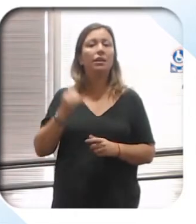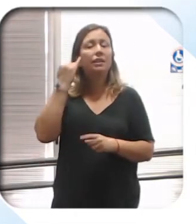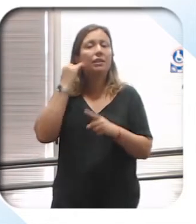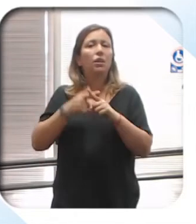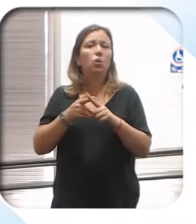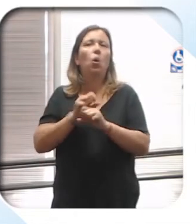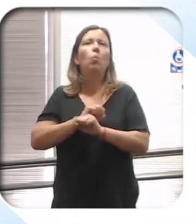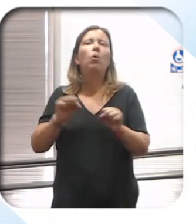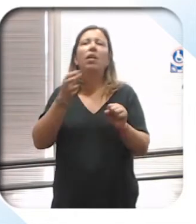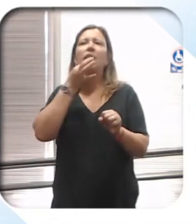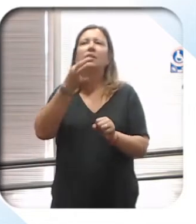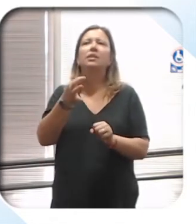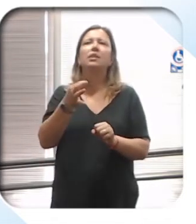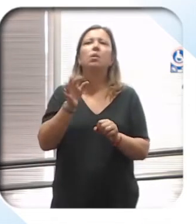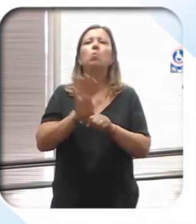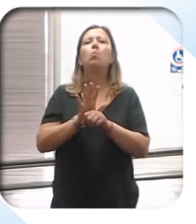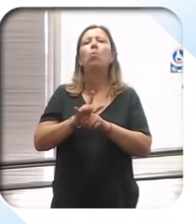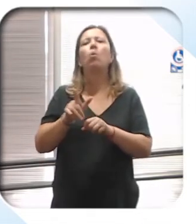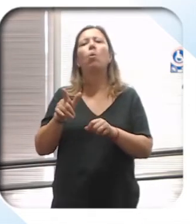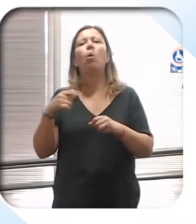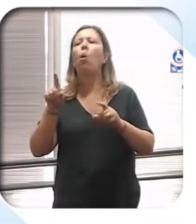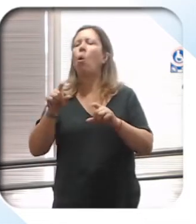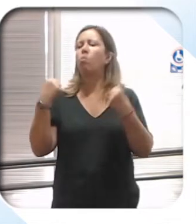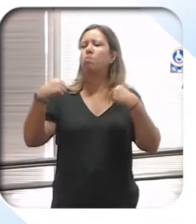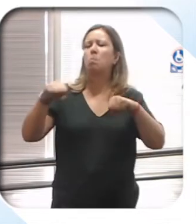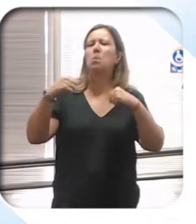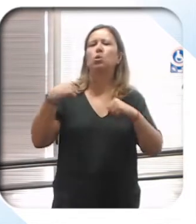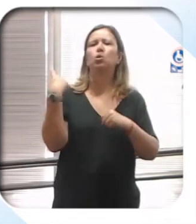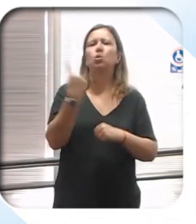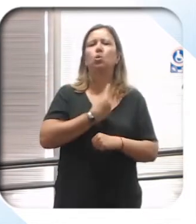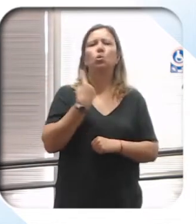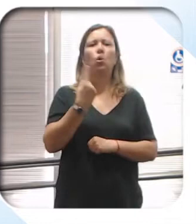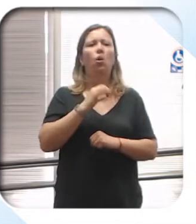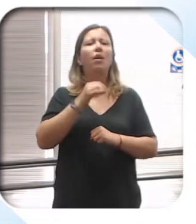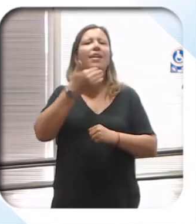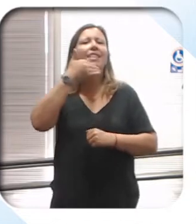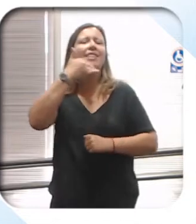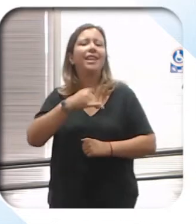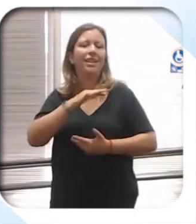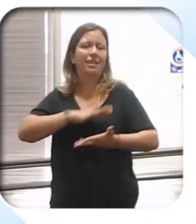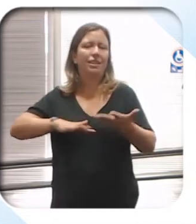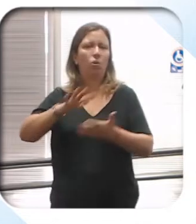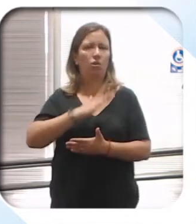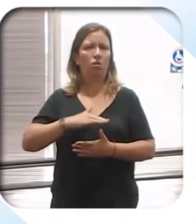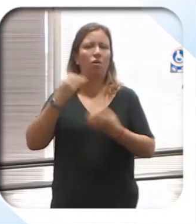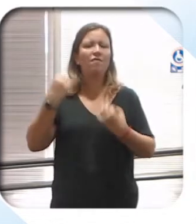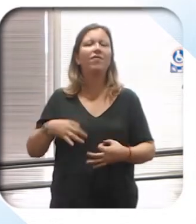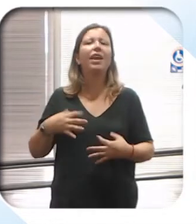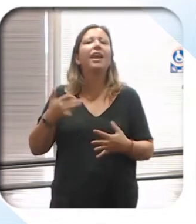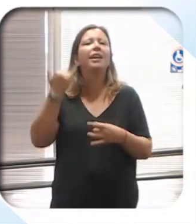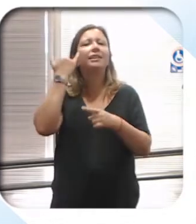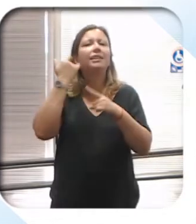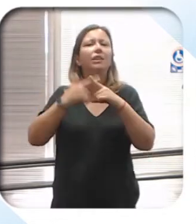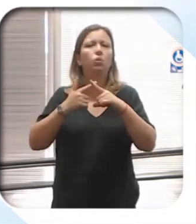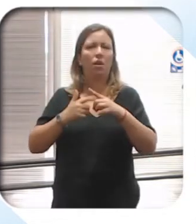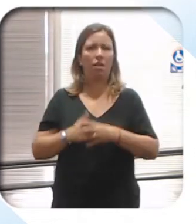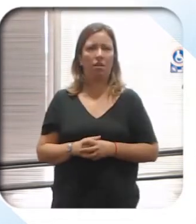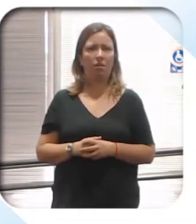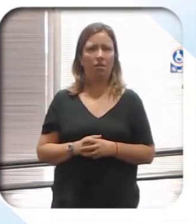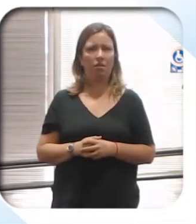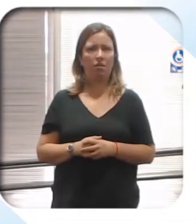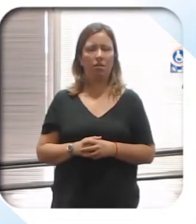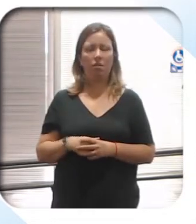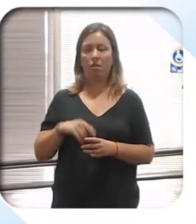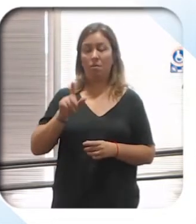ser definida, entendida o practicada sin una amplia comprensión de la sexualidad. ¿Qué es la sexualidad? Es un